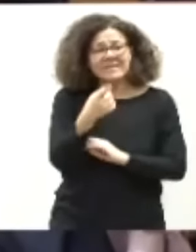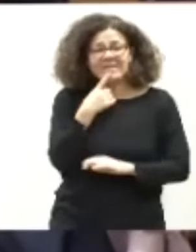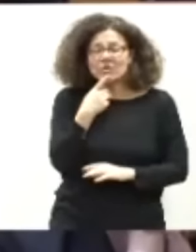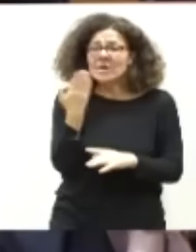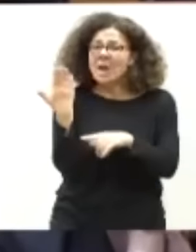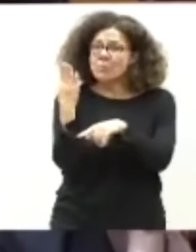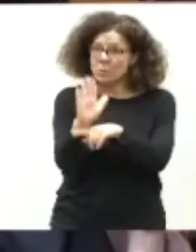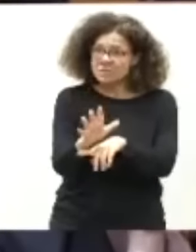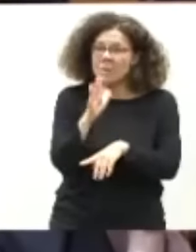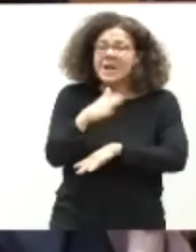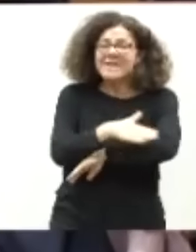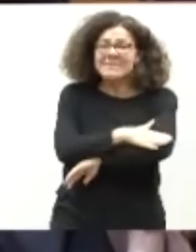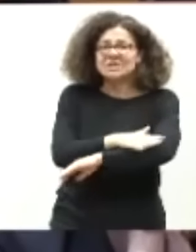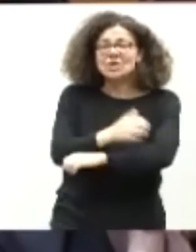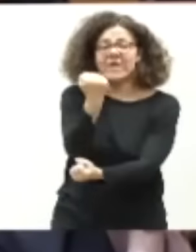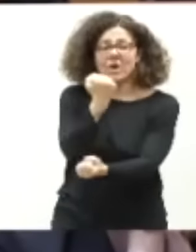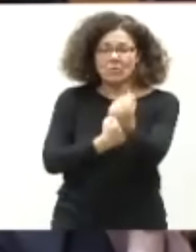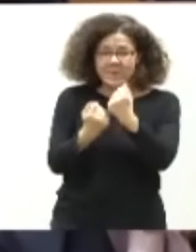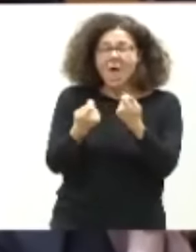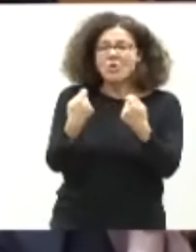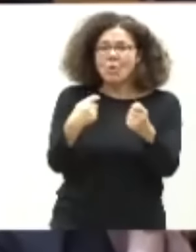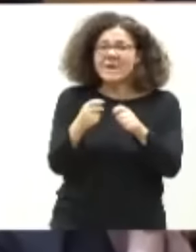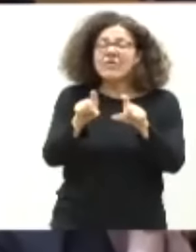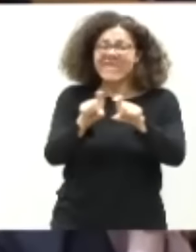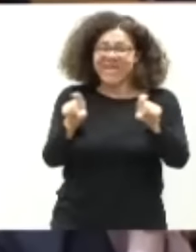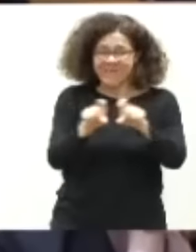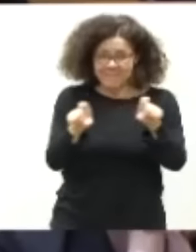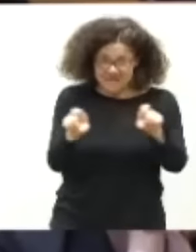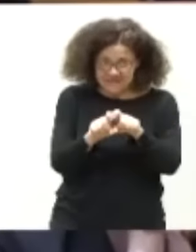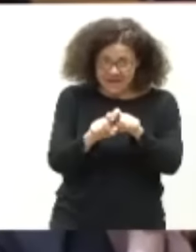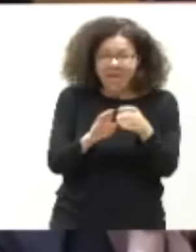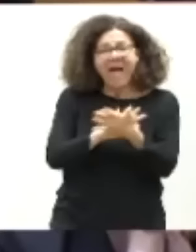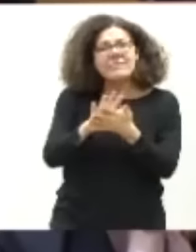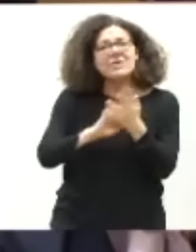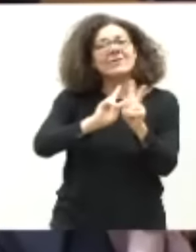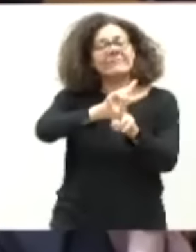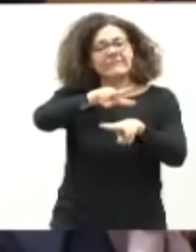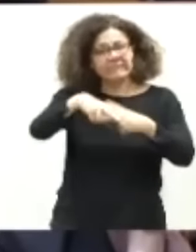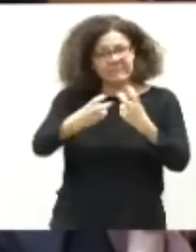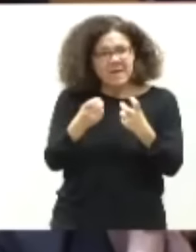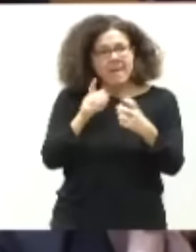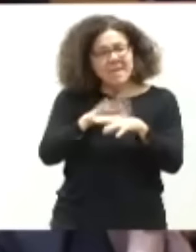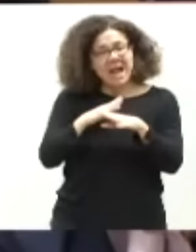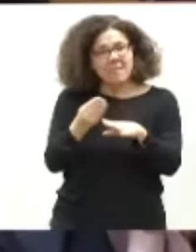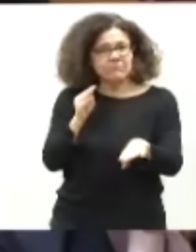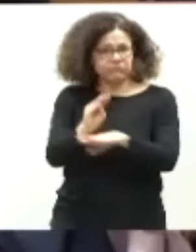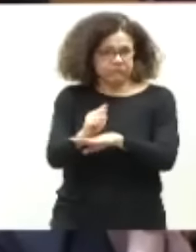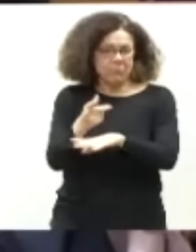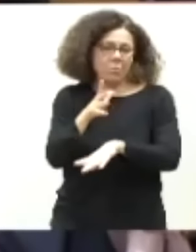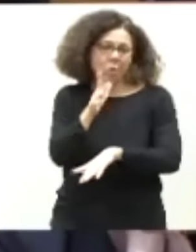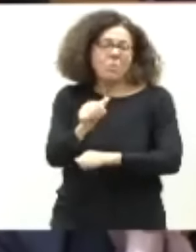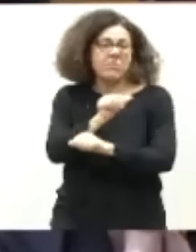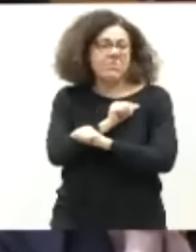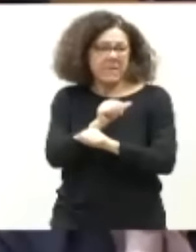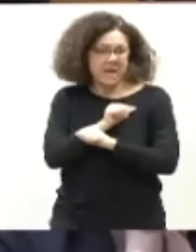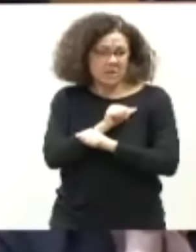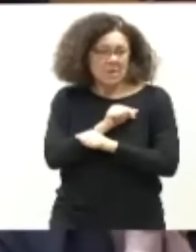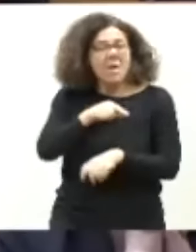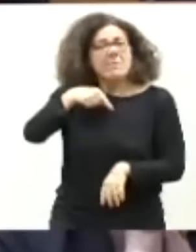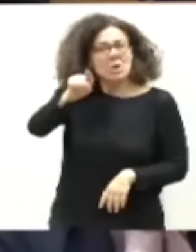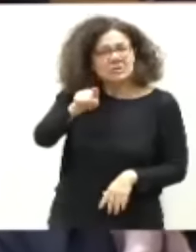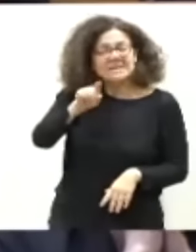propuesta realizada por el Ministerio de Economía, Comercio y Empresa respecto de la reforma del nivel asistencial de prestación por desempleo es para